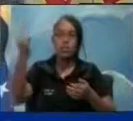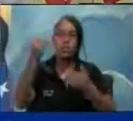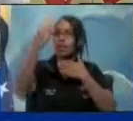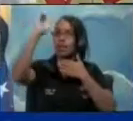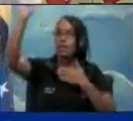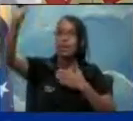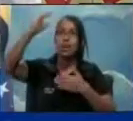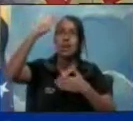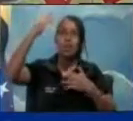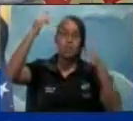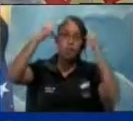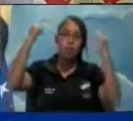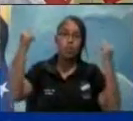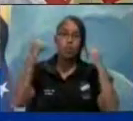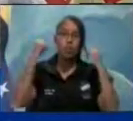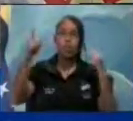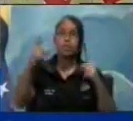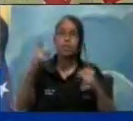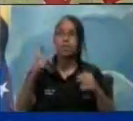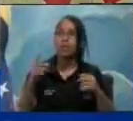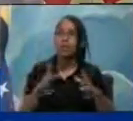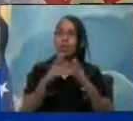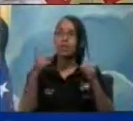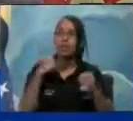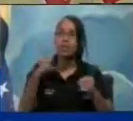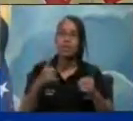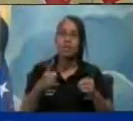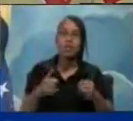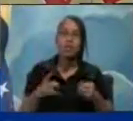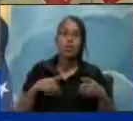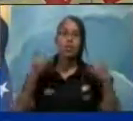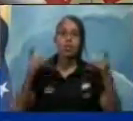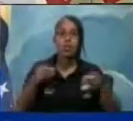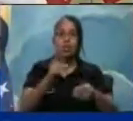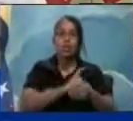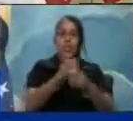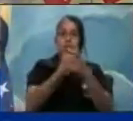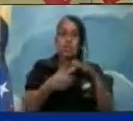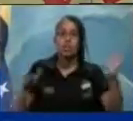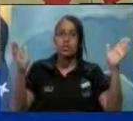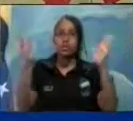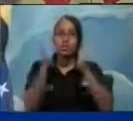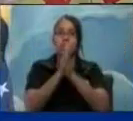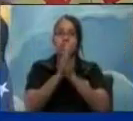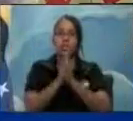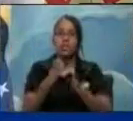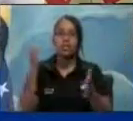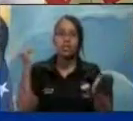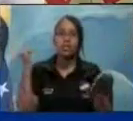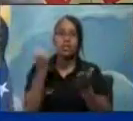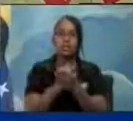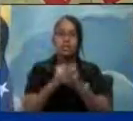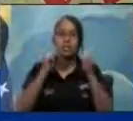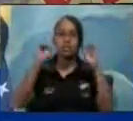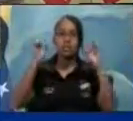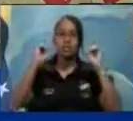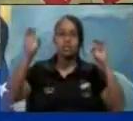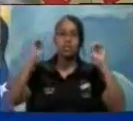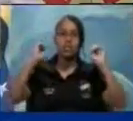gracia, conocimiento, discernimiento. Aleluya. Los dones del Espíritu Señor. Santo fluirán sobre ti.